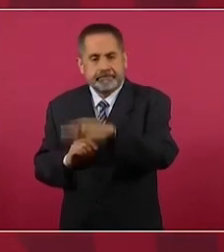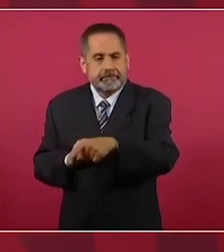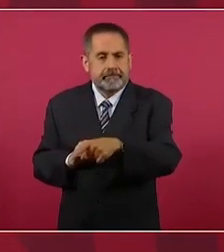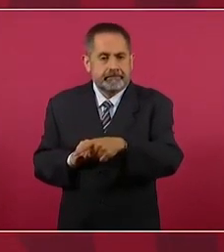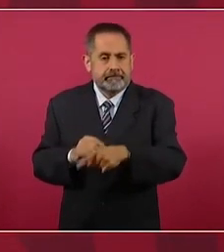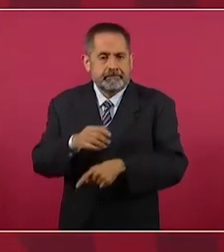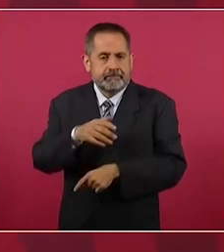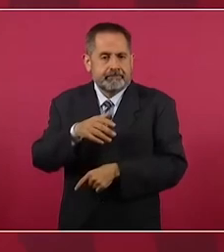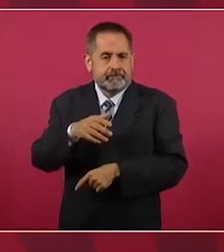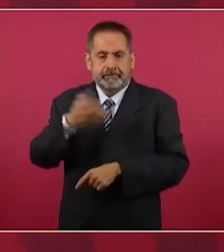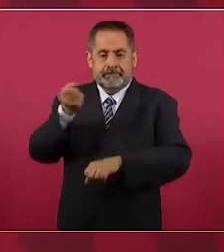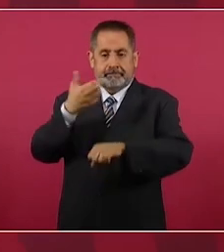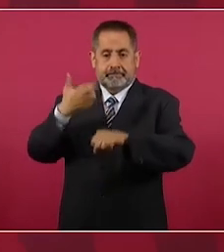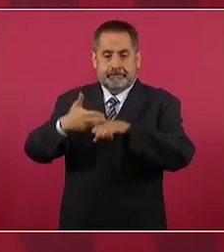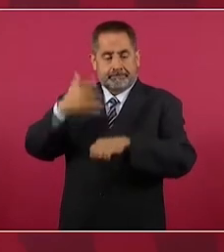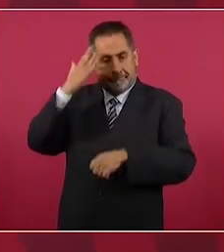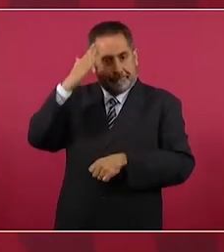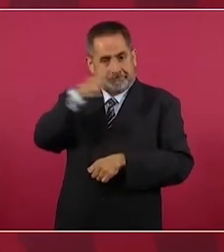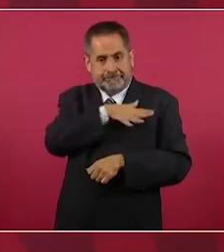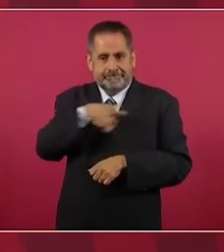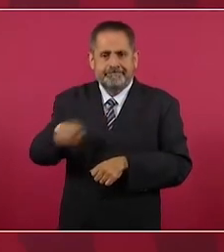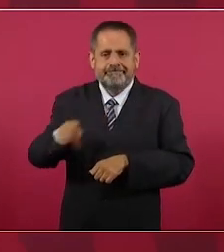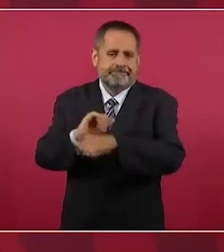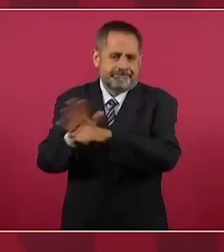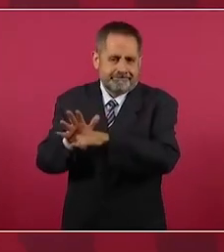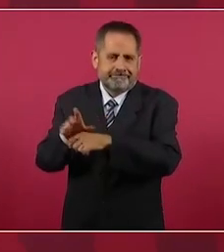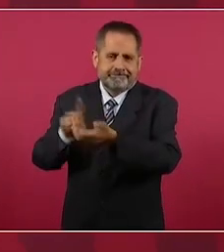el general secretario,